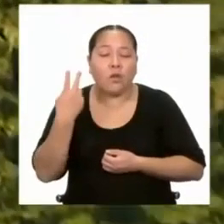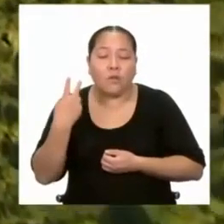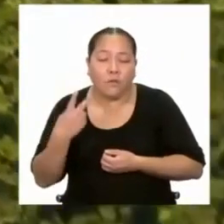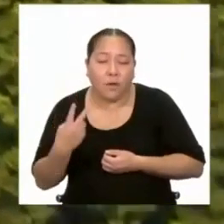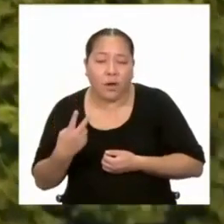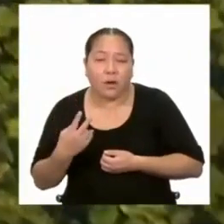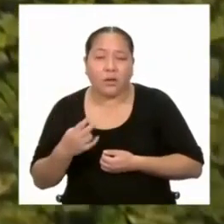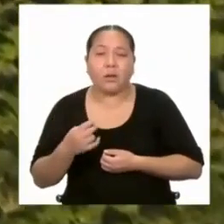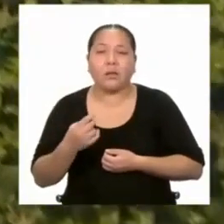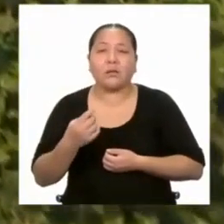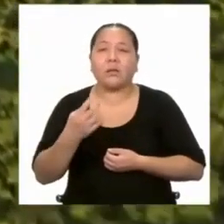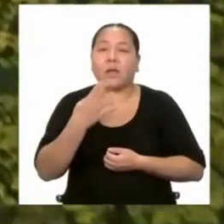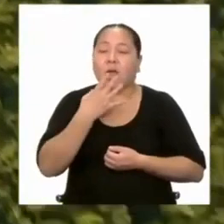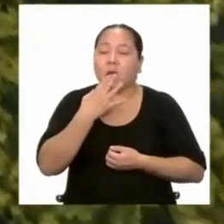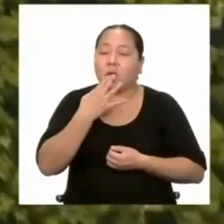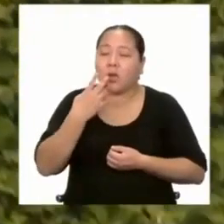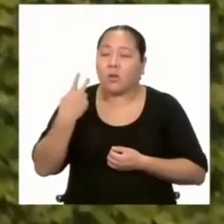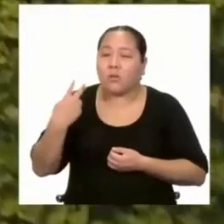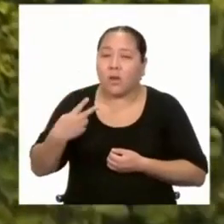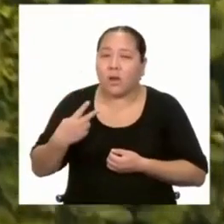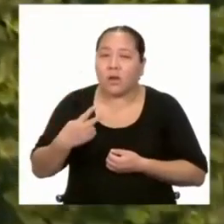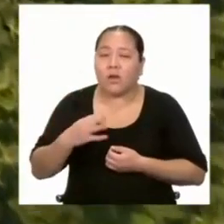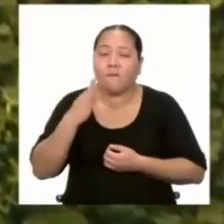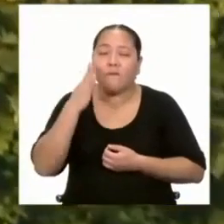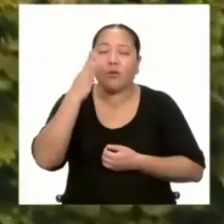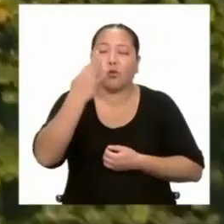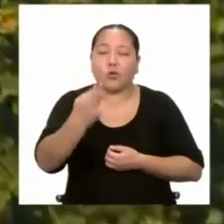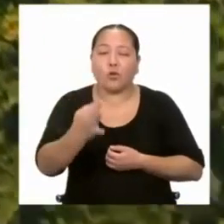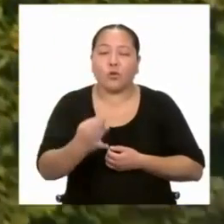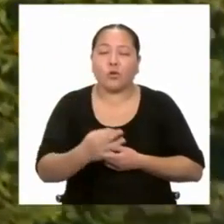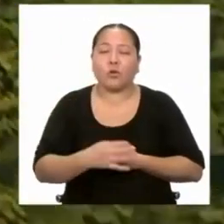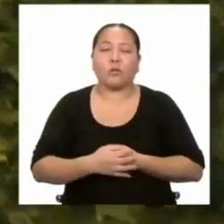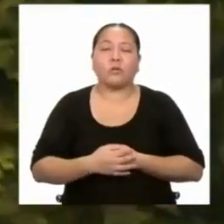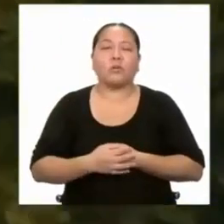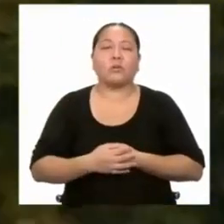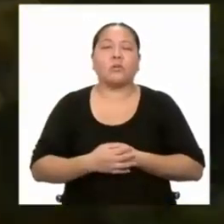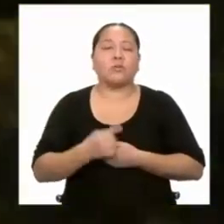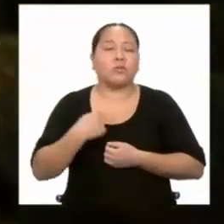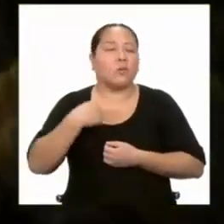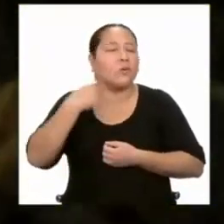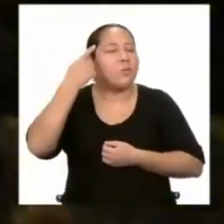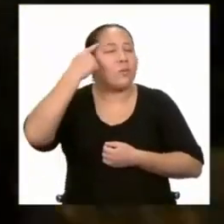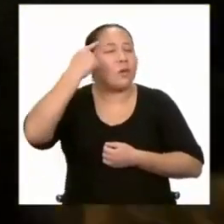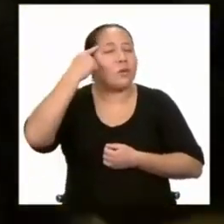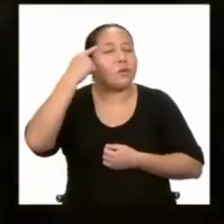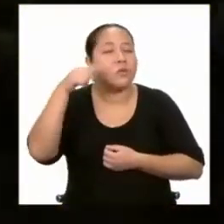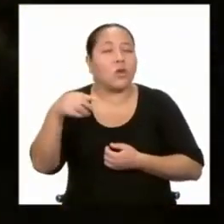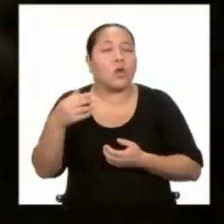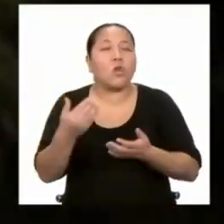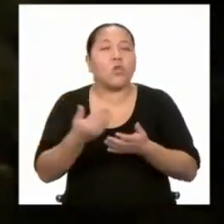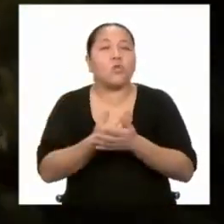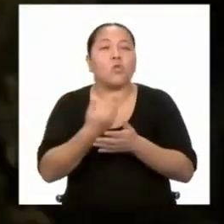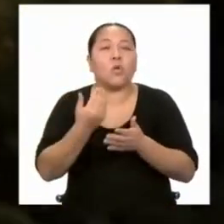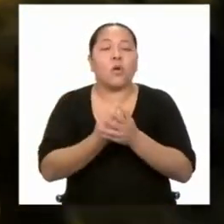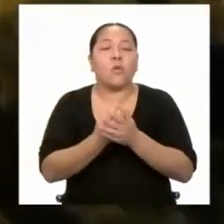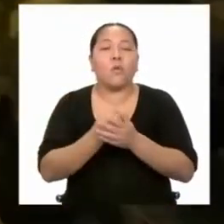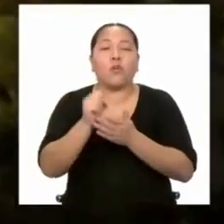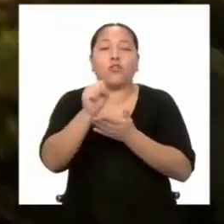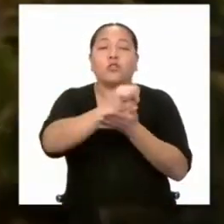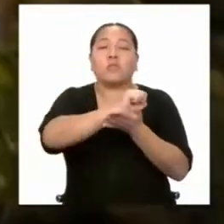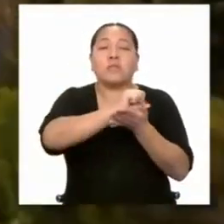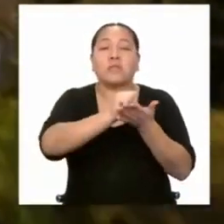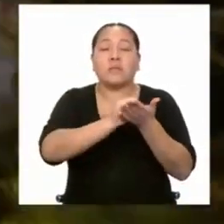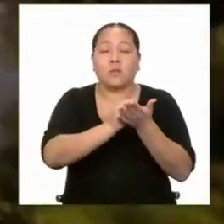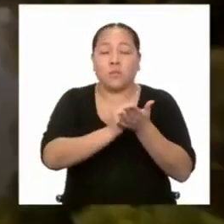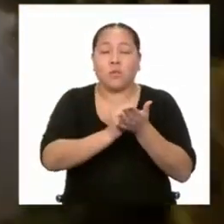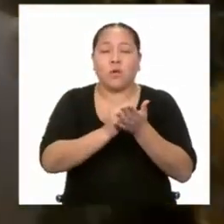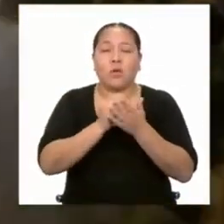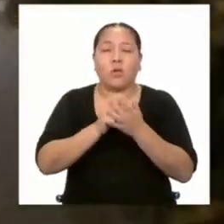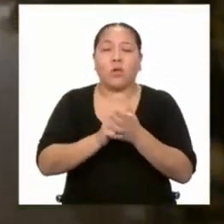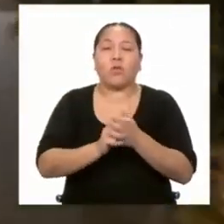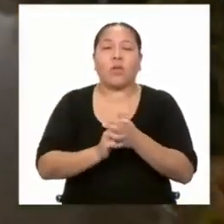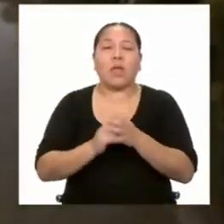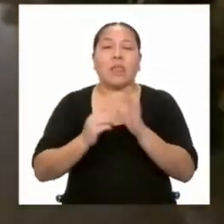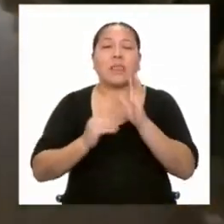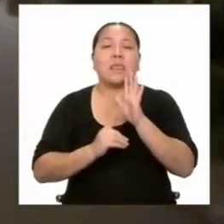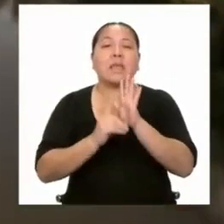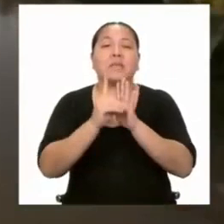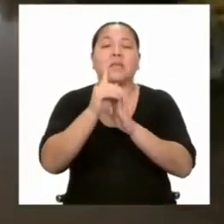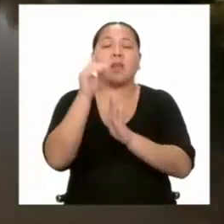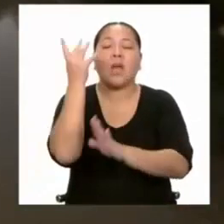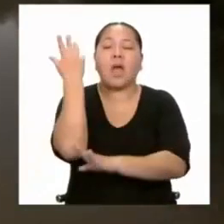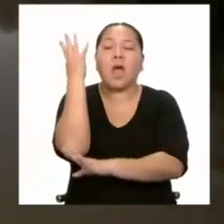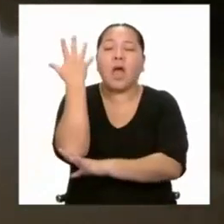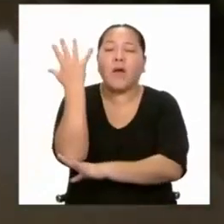Verde, el verde es futuro. Yo creo que el nuevo símbolo del desarrollo es el árbol, es